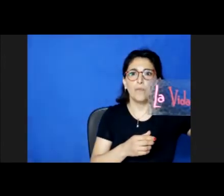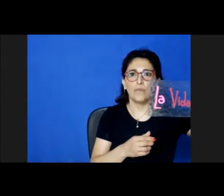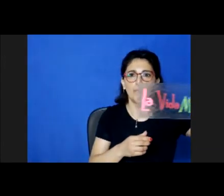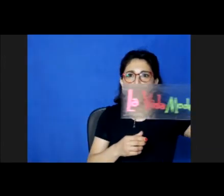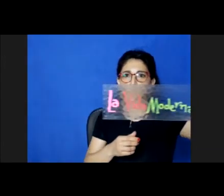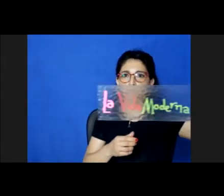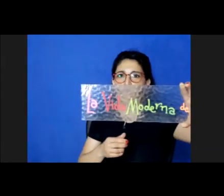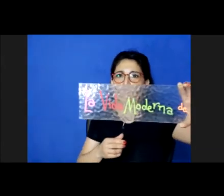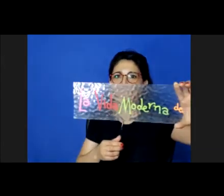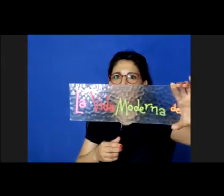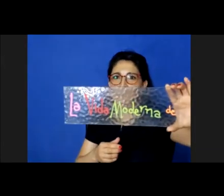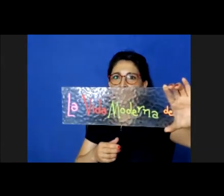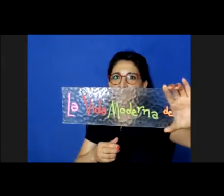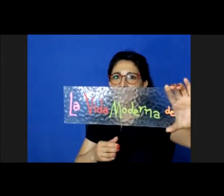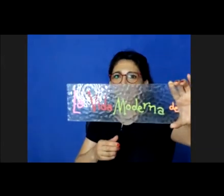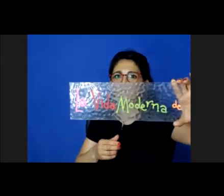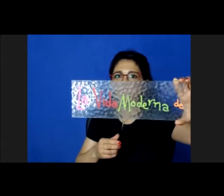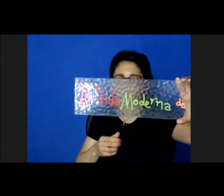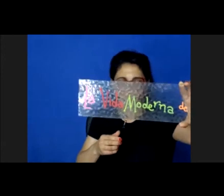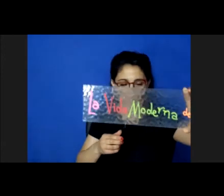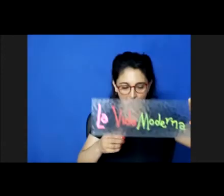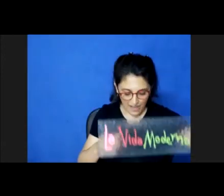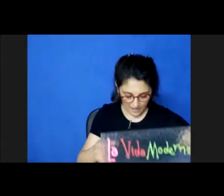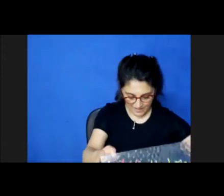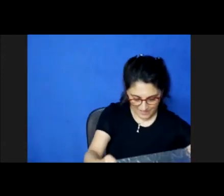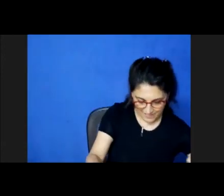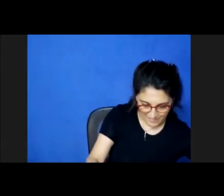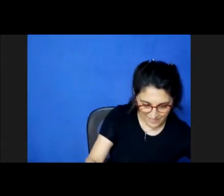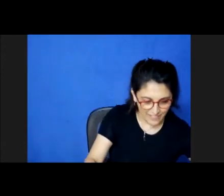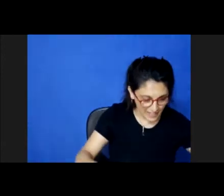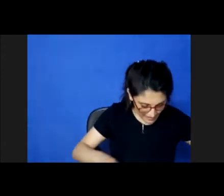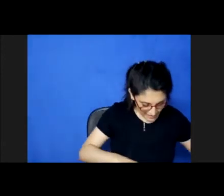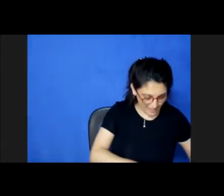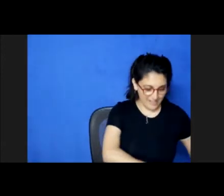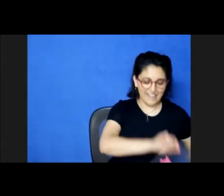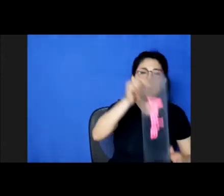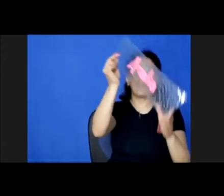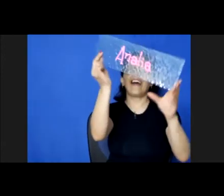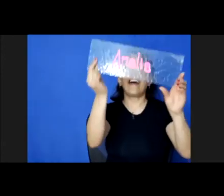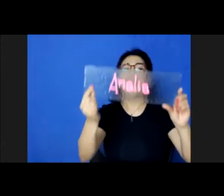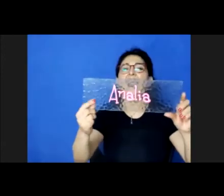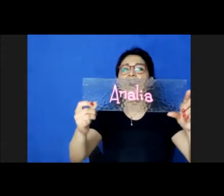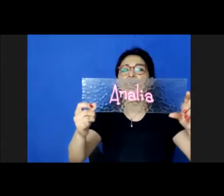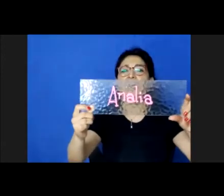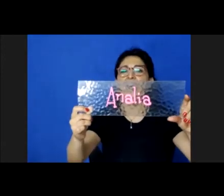vida moderna. La vida moderna de